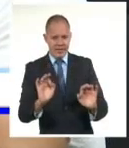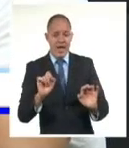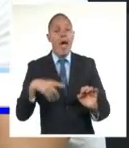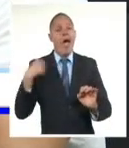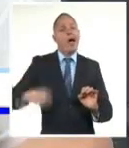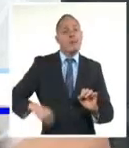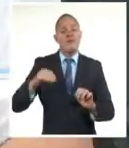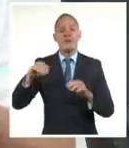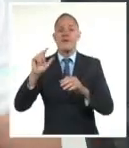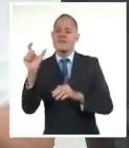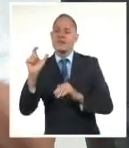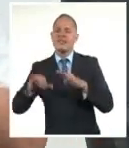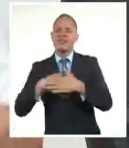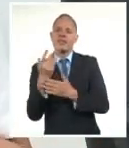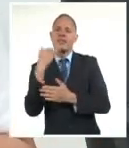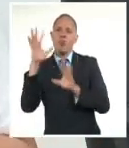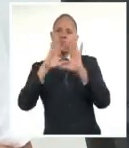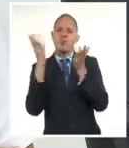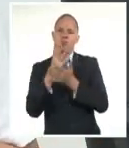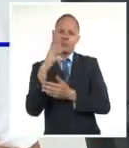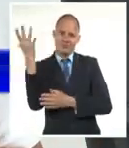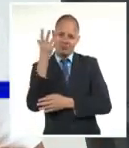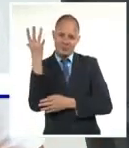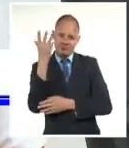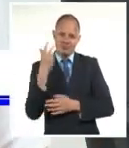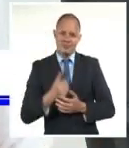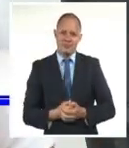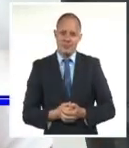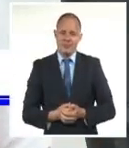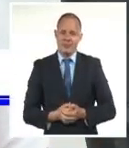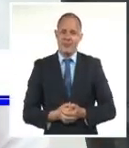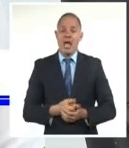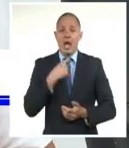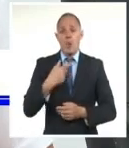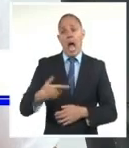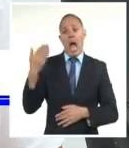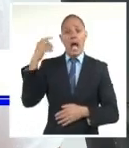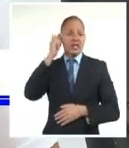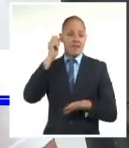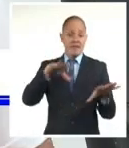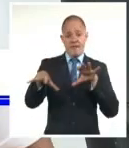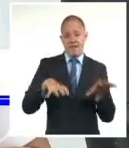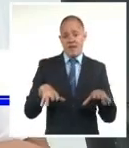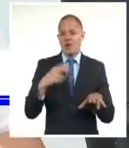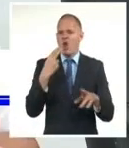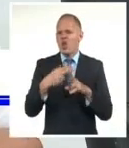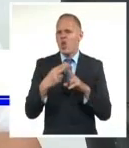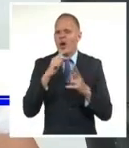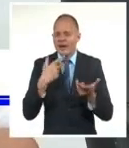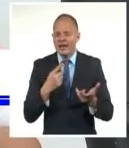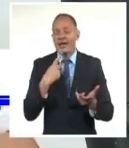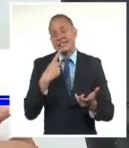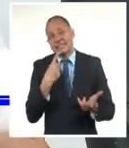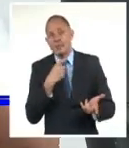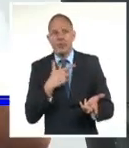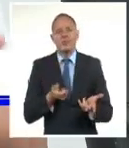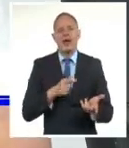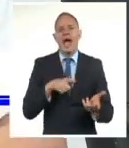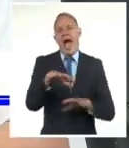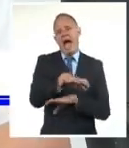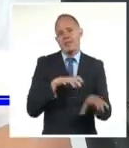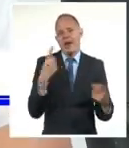Medio Ambiente. Precisamente en un primer momento las ferias se llamaban ferias de adopciones y nosotros de alguna forma quisimos